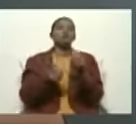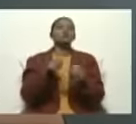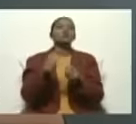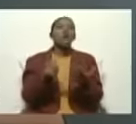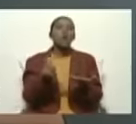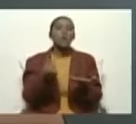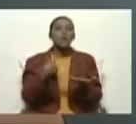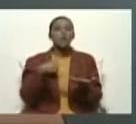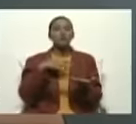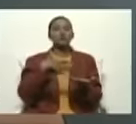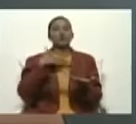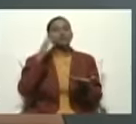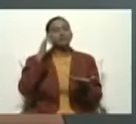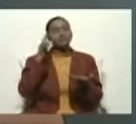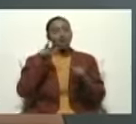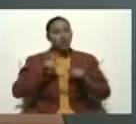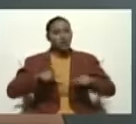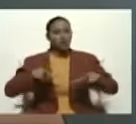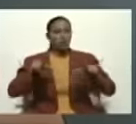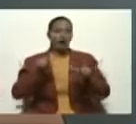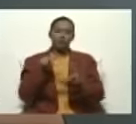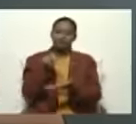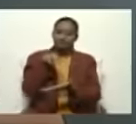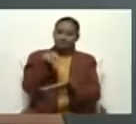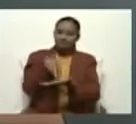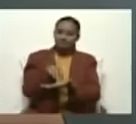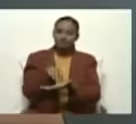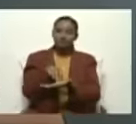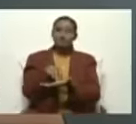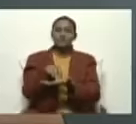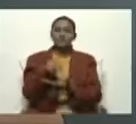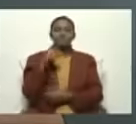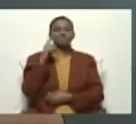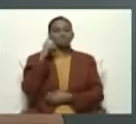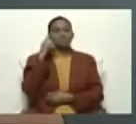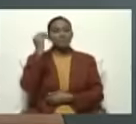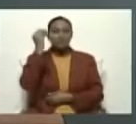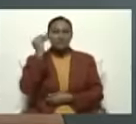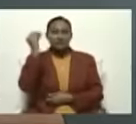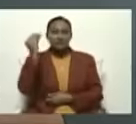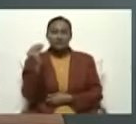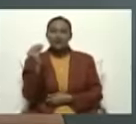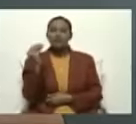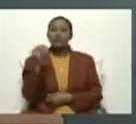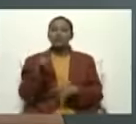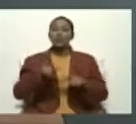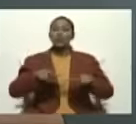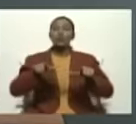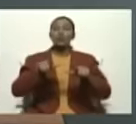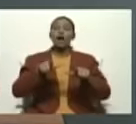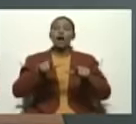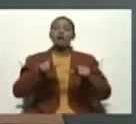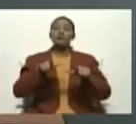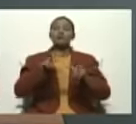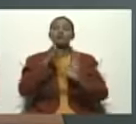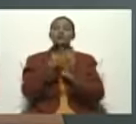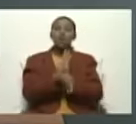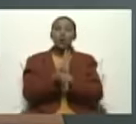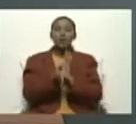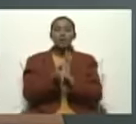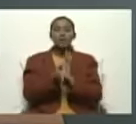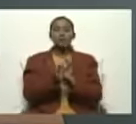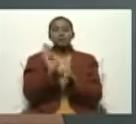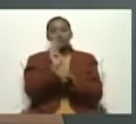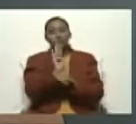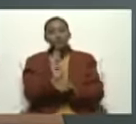delegación estar en ese lugar? Y más o menos lo que pusimos fue que estábamos en un lugar sagrado de la patria y por lo